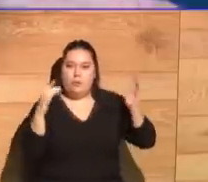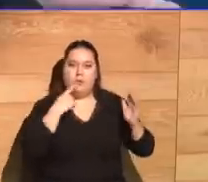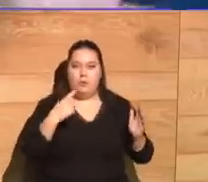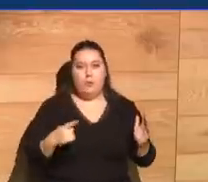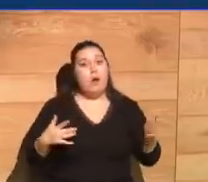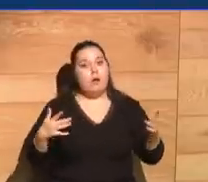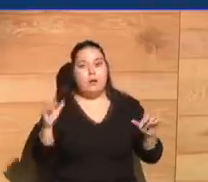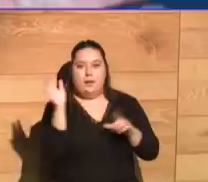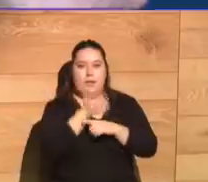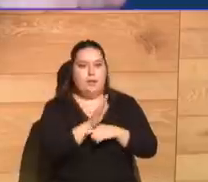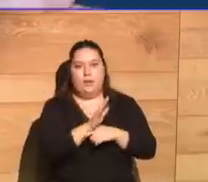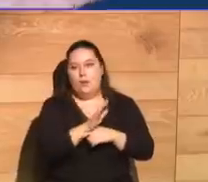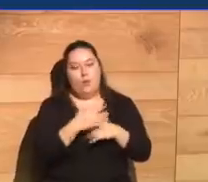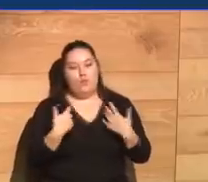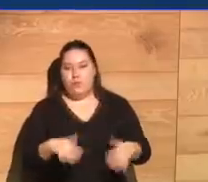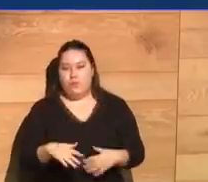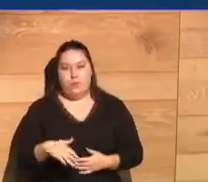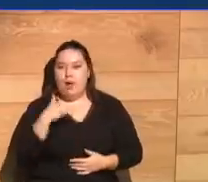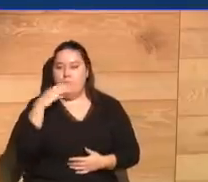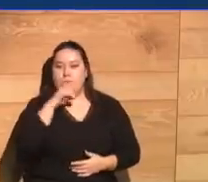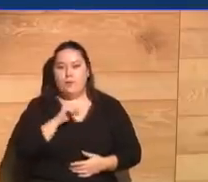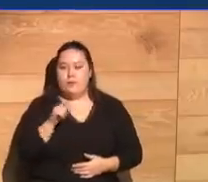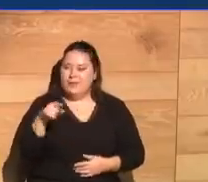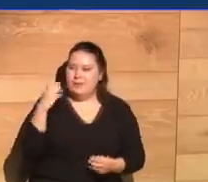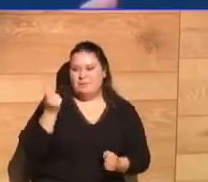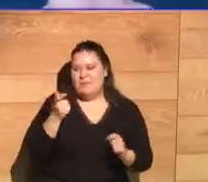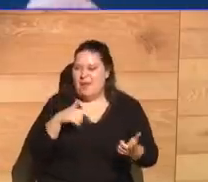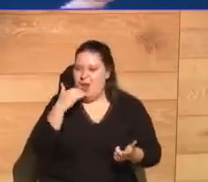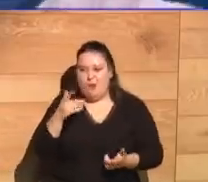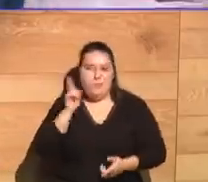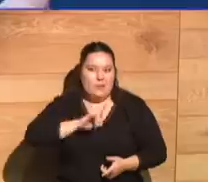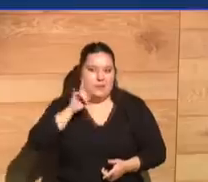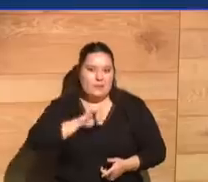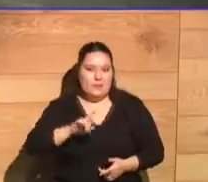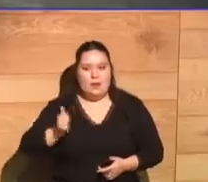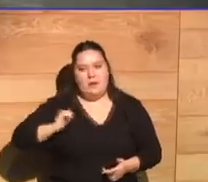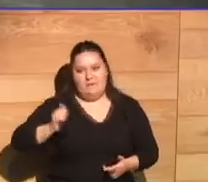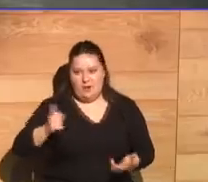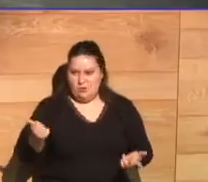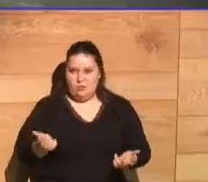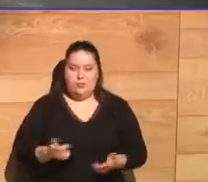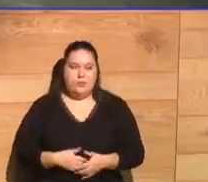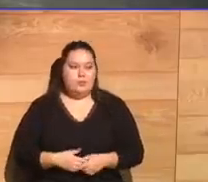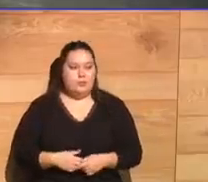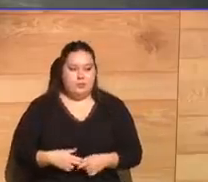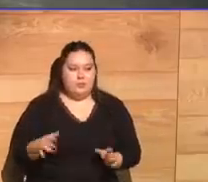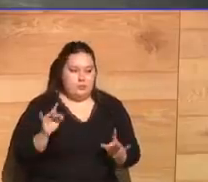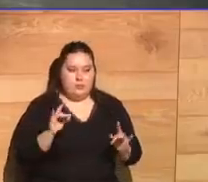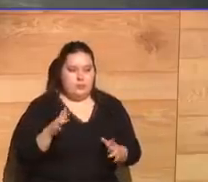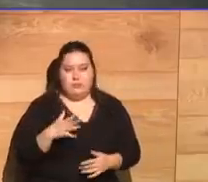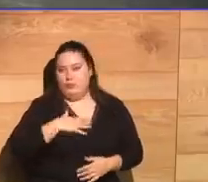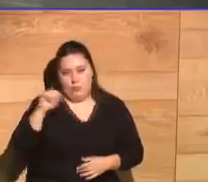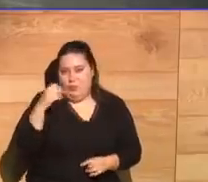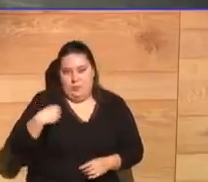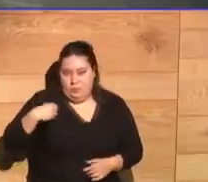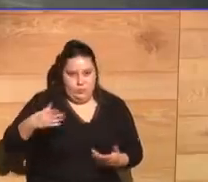digo, a mí esto del cine me va a comer la vida. ¿A ti te suena a Reyes Magos? Y exacto, bueno, Superman en la Navidad, sin duda. Pues epifánica, sí, está Superman perfecto. Vale,